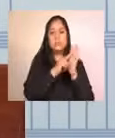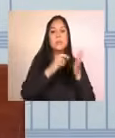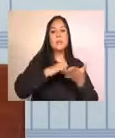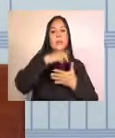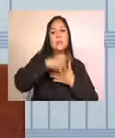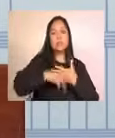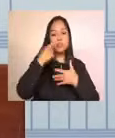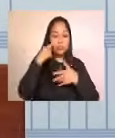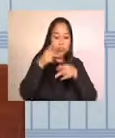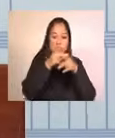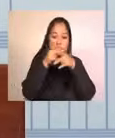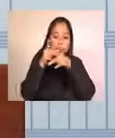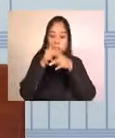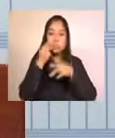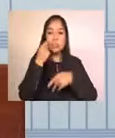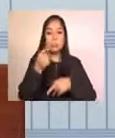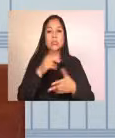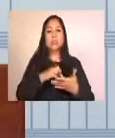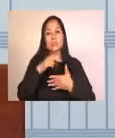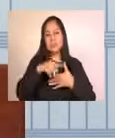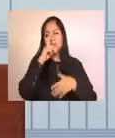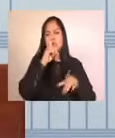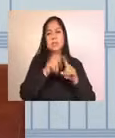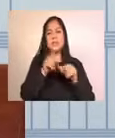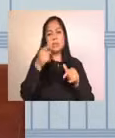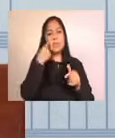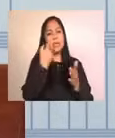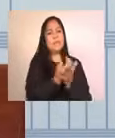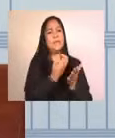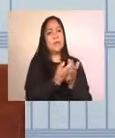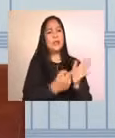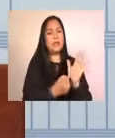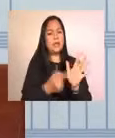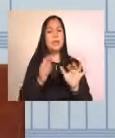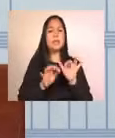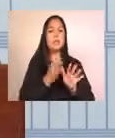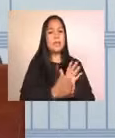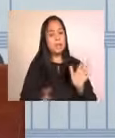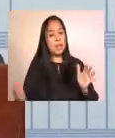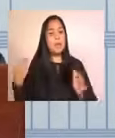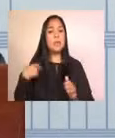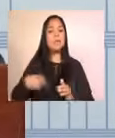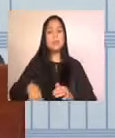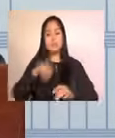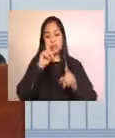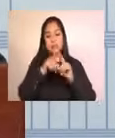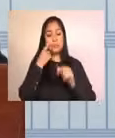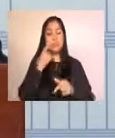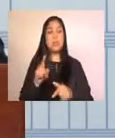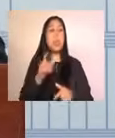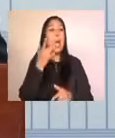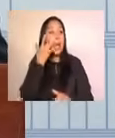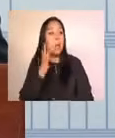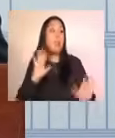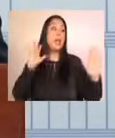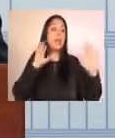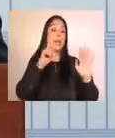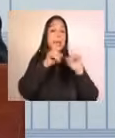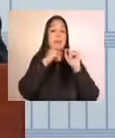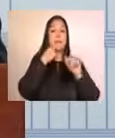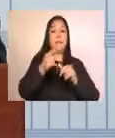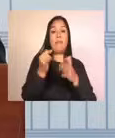y que es un aspecto que también se evidenciaba en CEGEPLAN. No es por casualidad que las dependencias encargadas